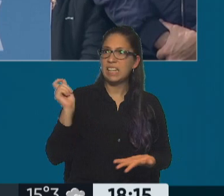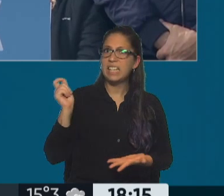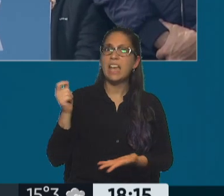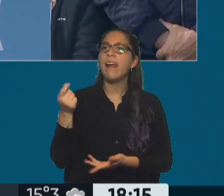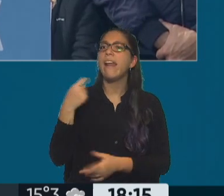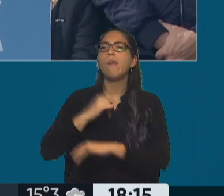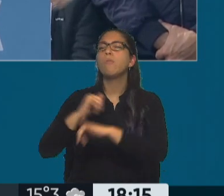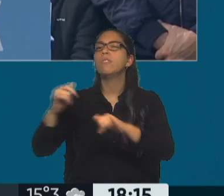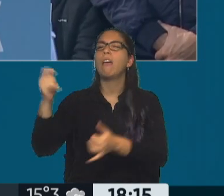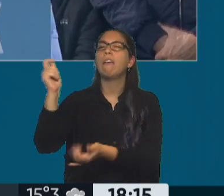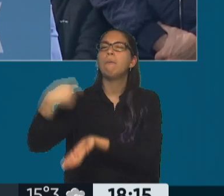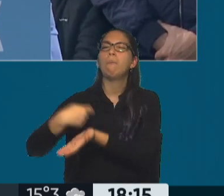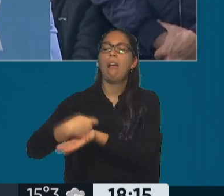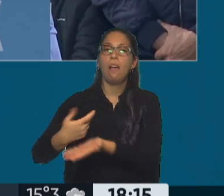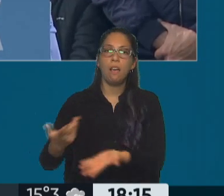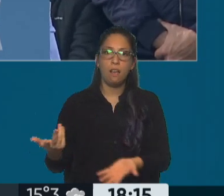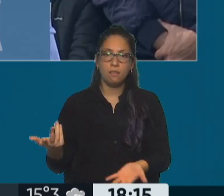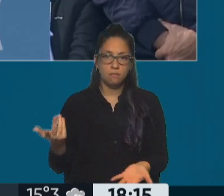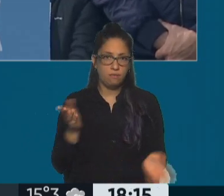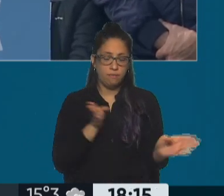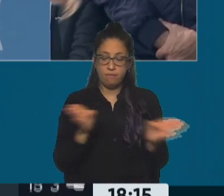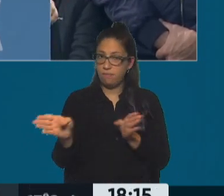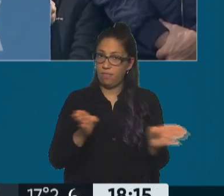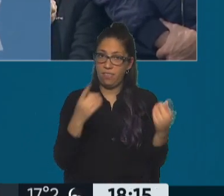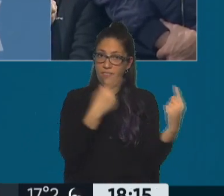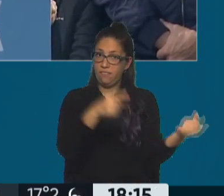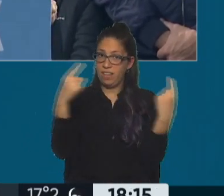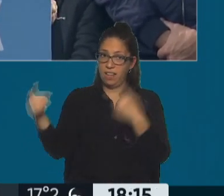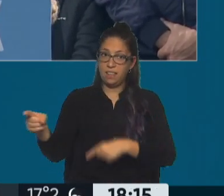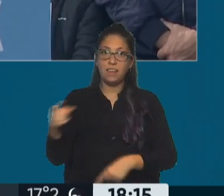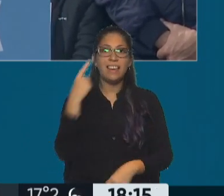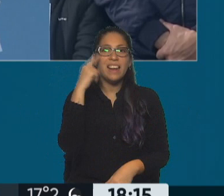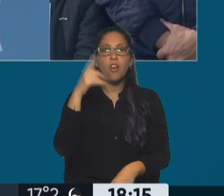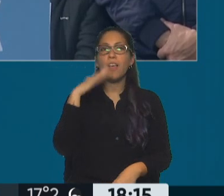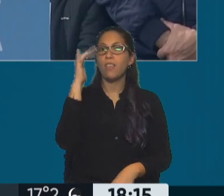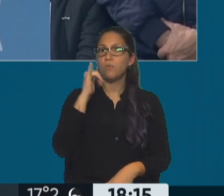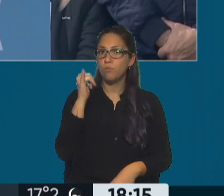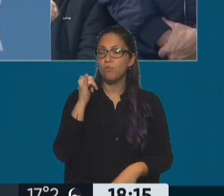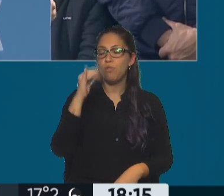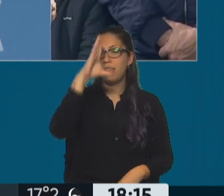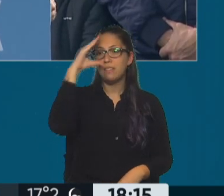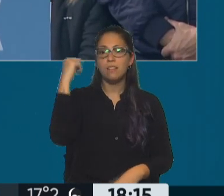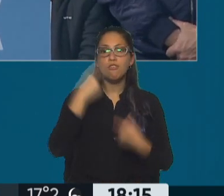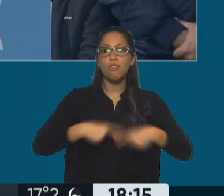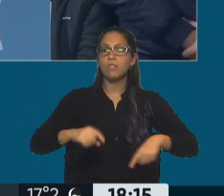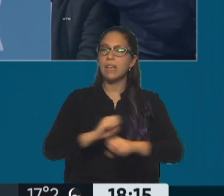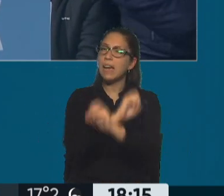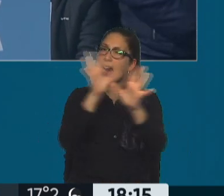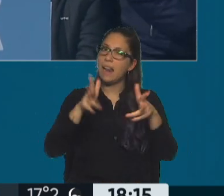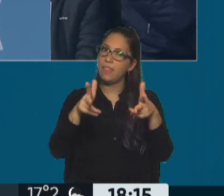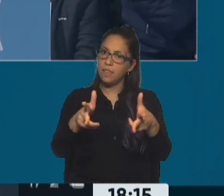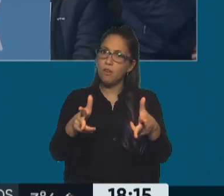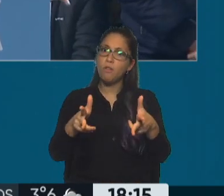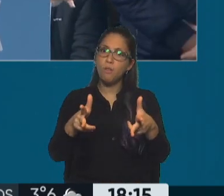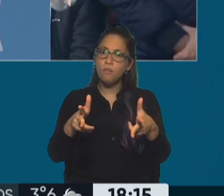pauta. Bueno, yo creo que el discurso de Cristina tiene cosas dichas, muy claramente dichas, y